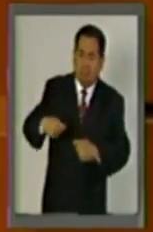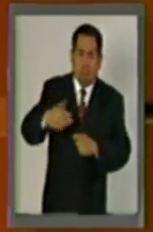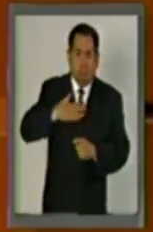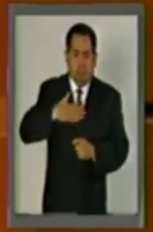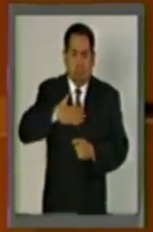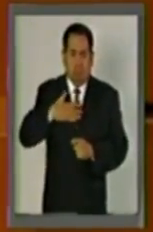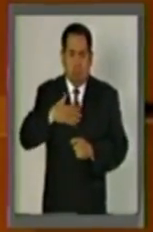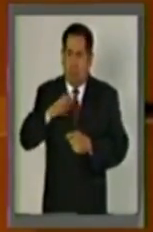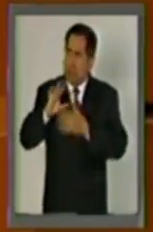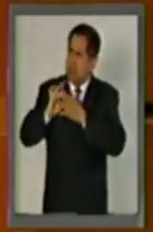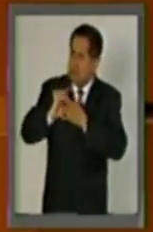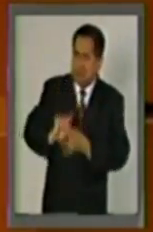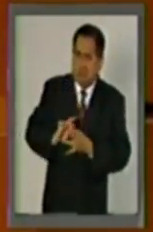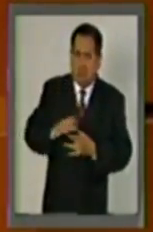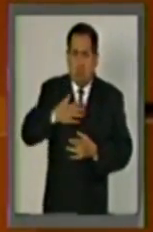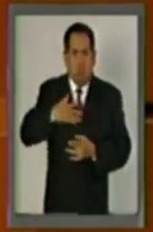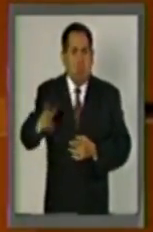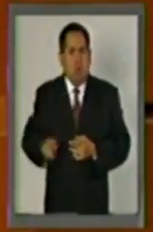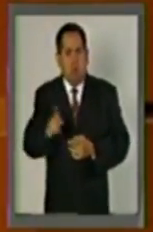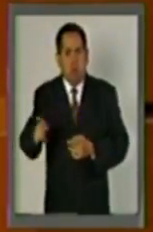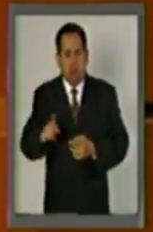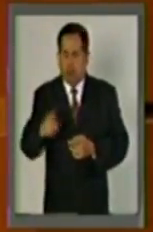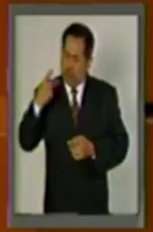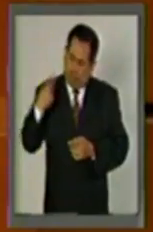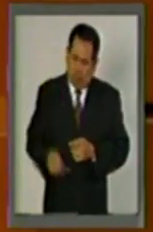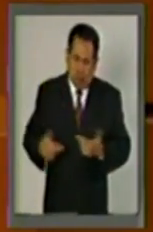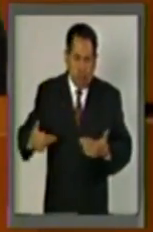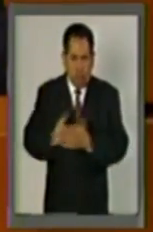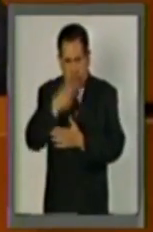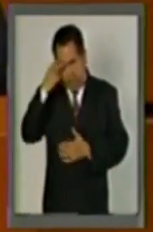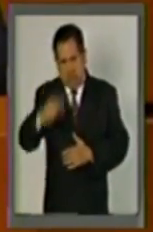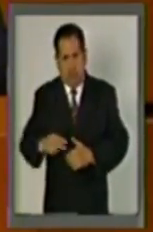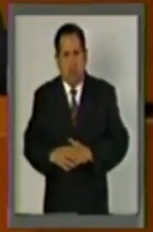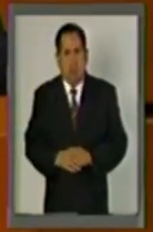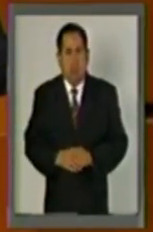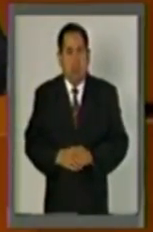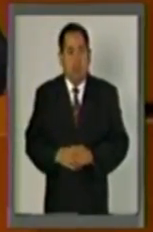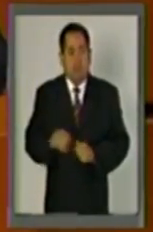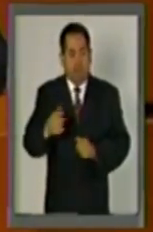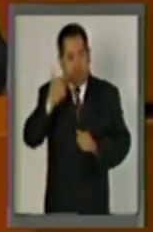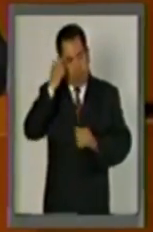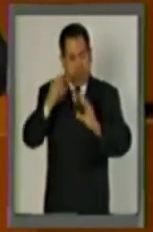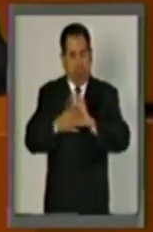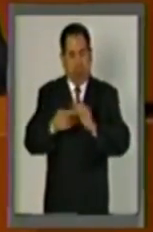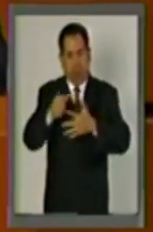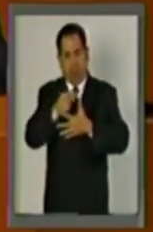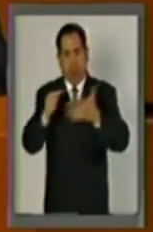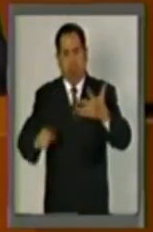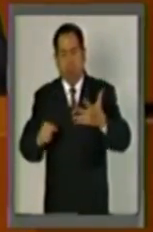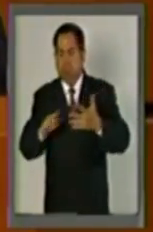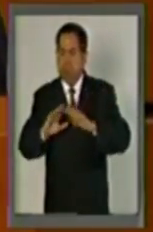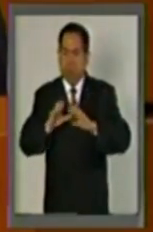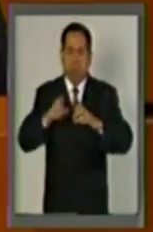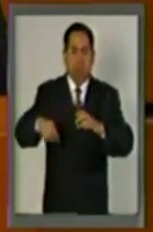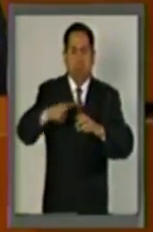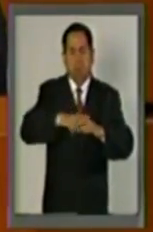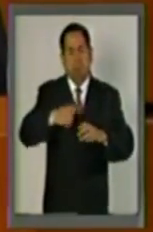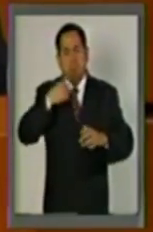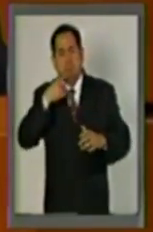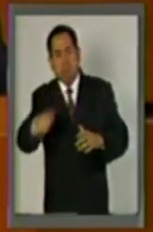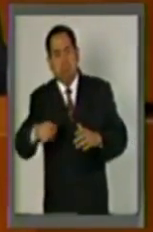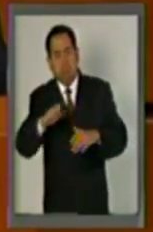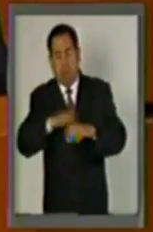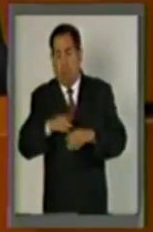descendemos más directamente de los pueblos nativos mexicanos. Con base en lo anterior, el colectivo demandó que